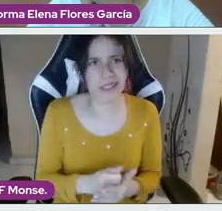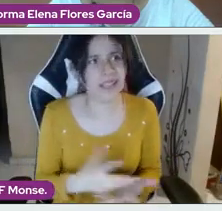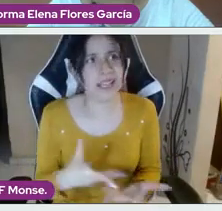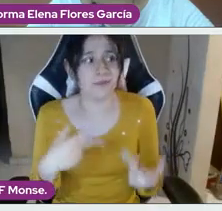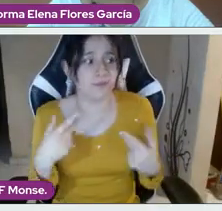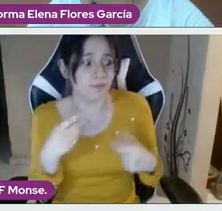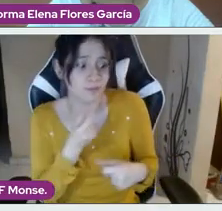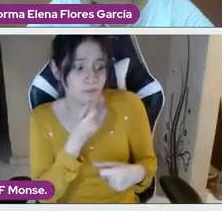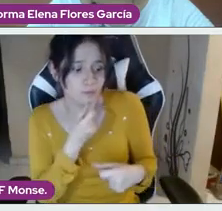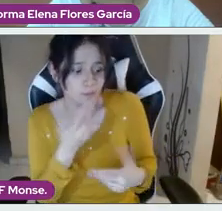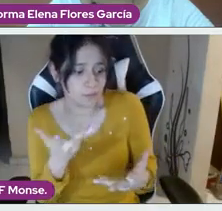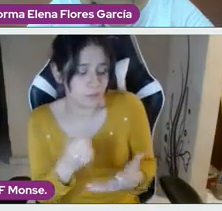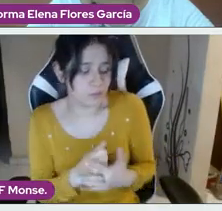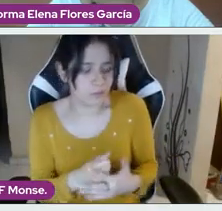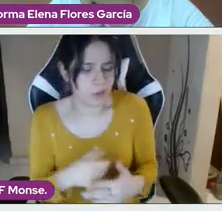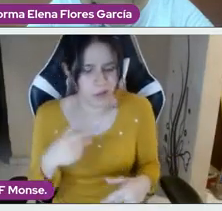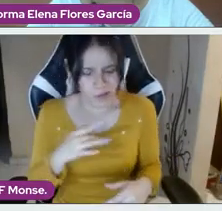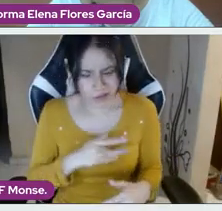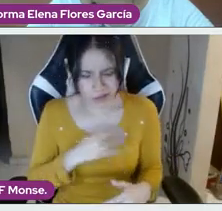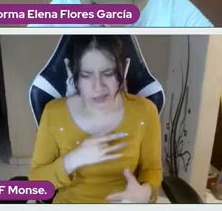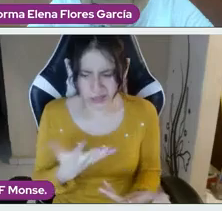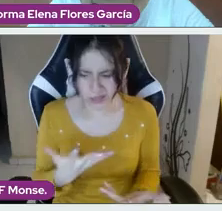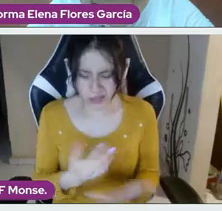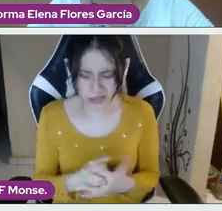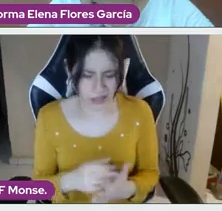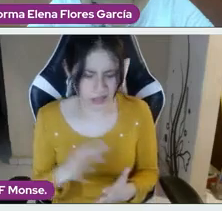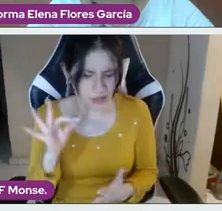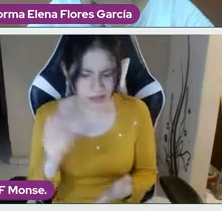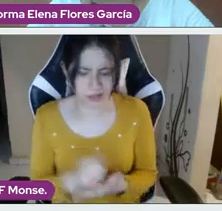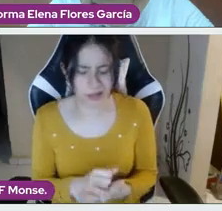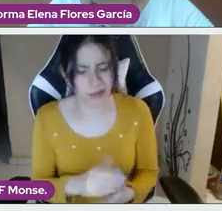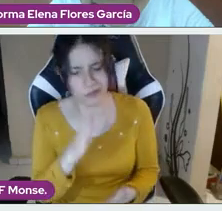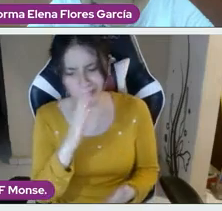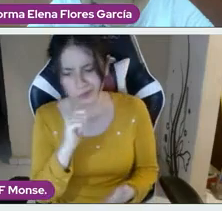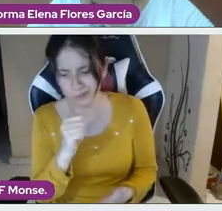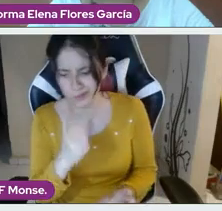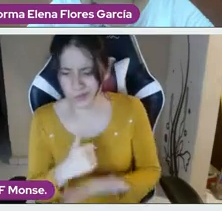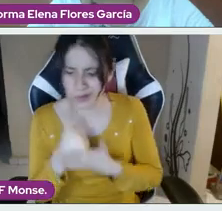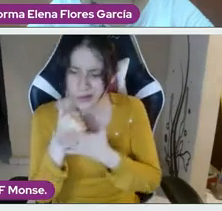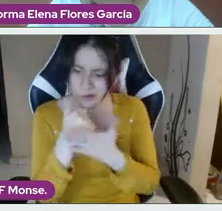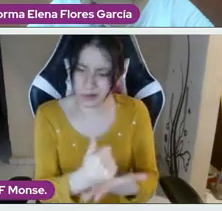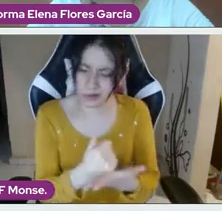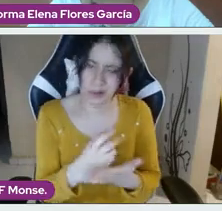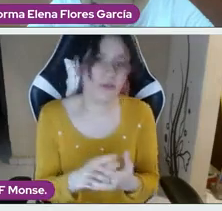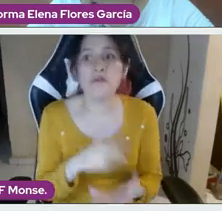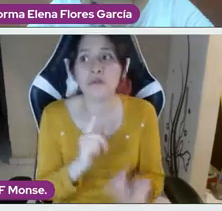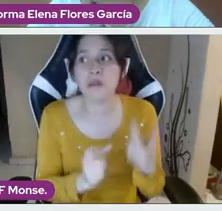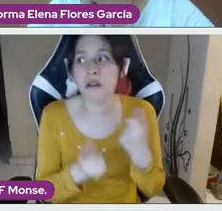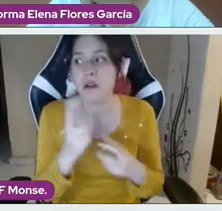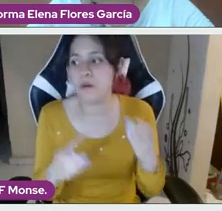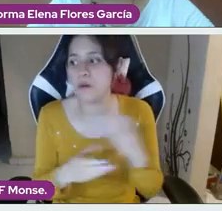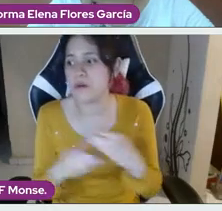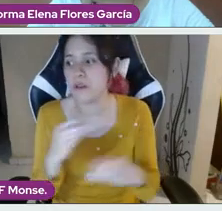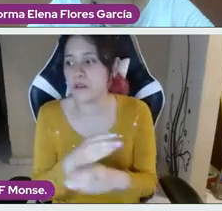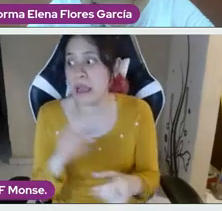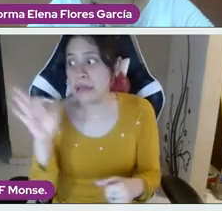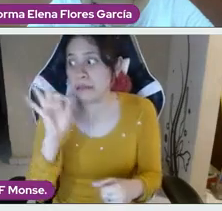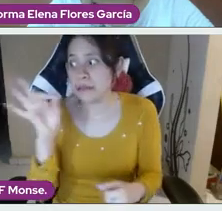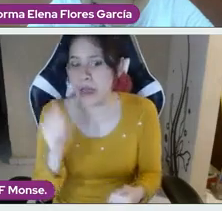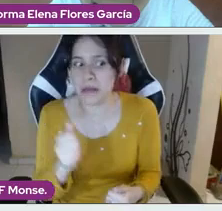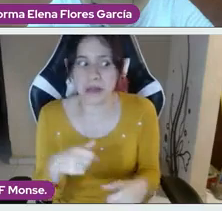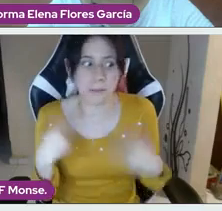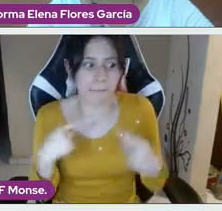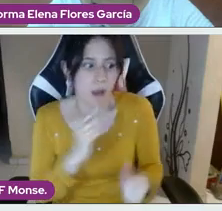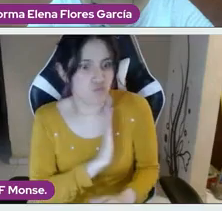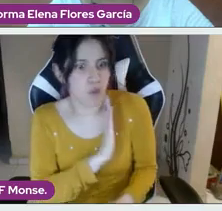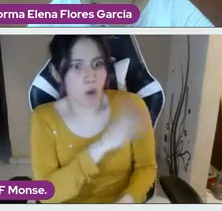ya no están, de no hice bien mi trabajo, de qué fue lo que falló, no les pude dar la familia. Cuando es por situación de que falleció la persona o